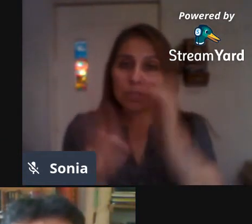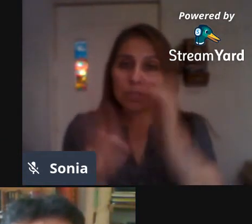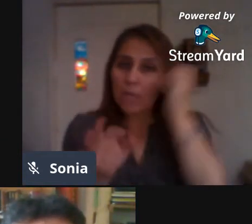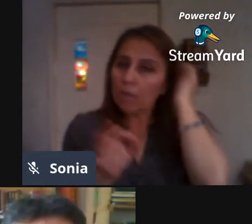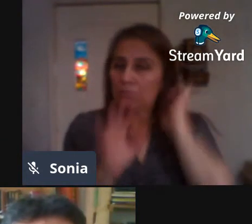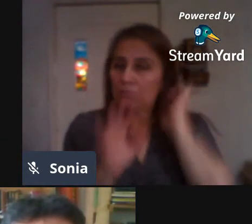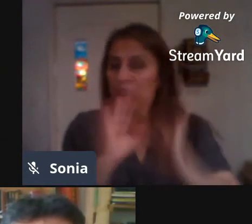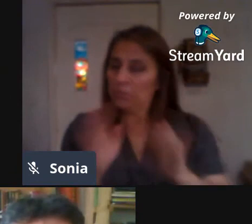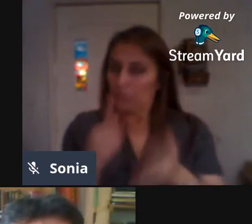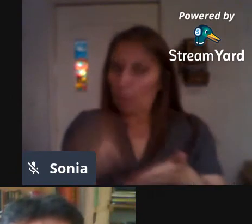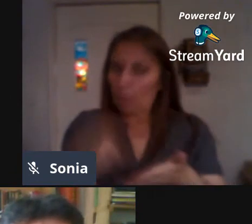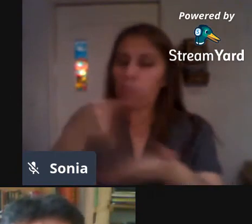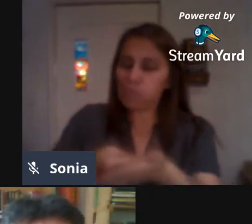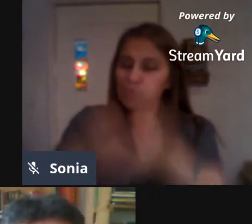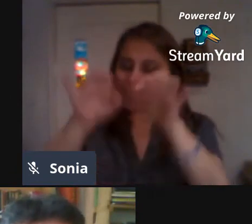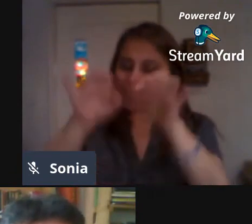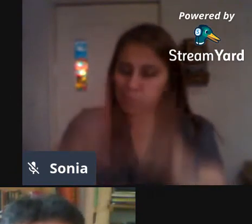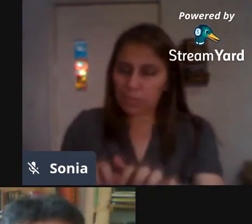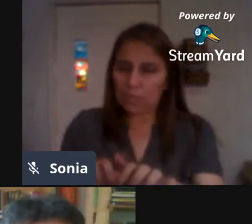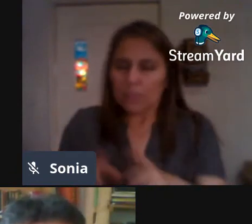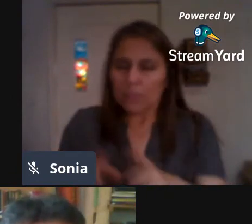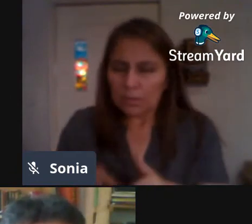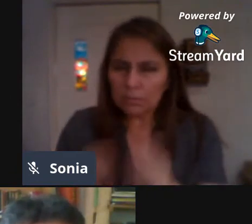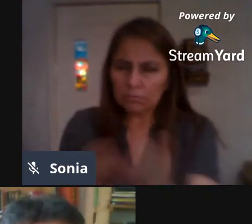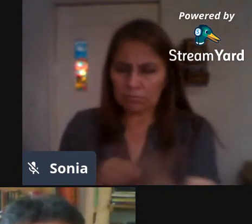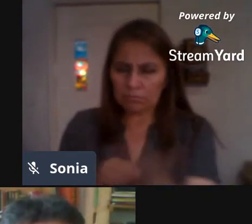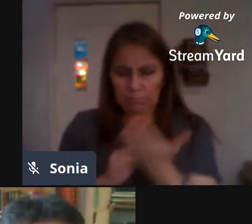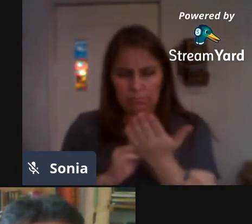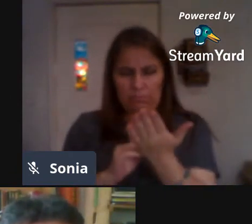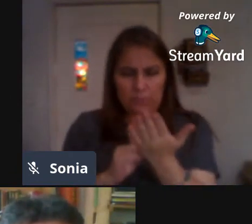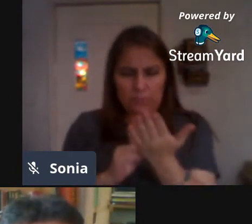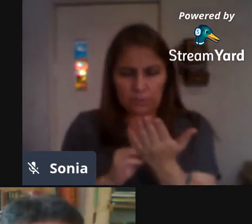había puesto y ahora un narrador mimos